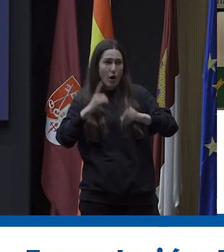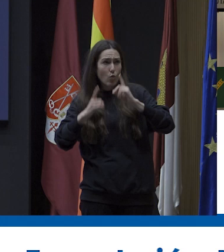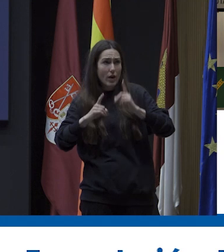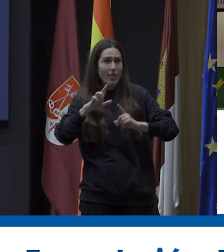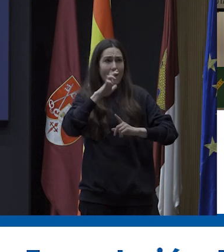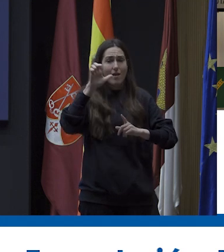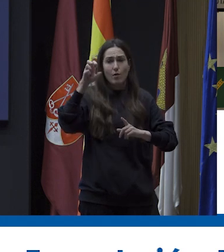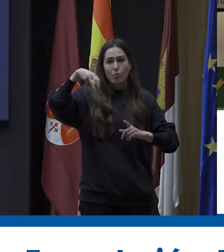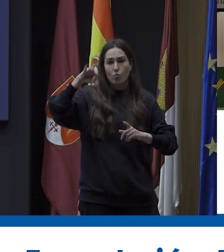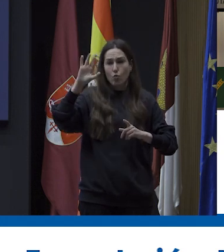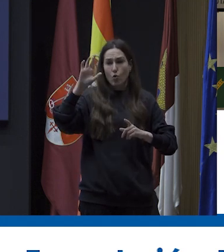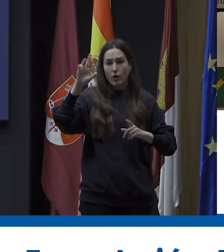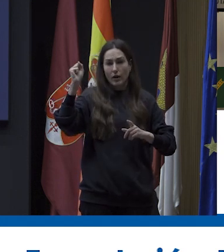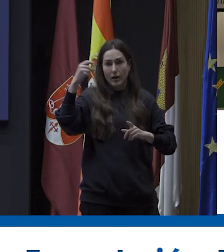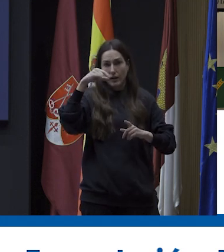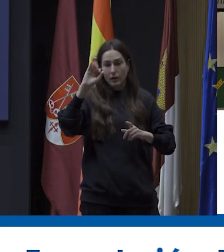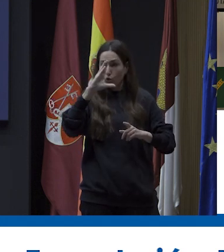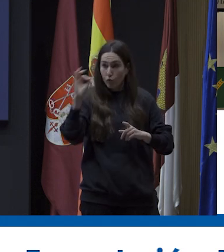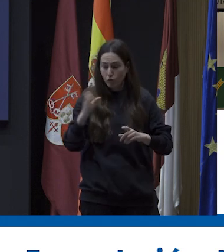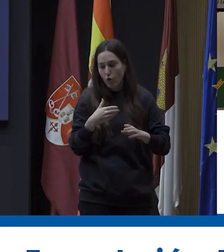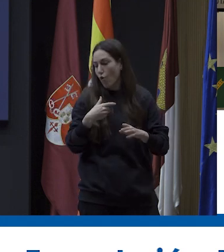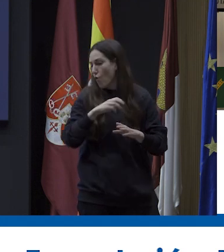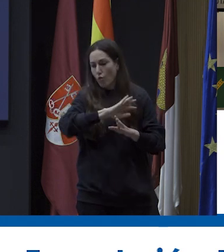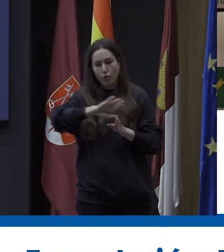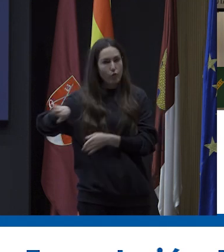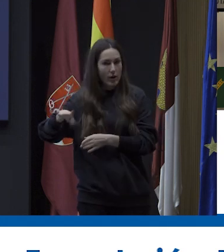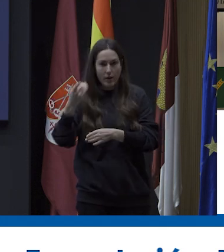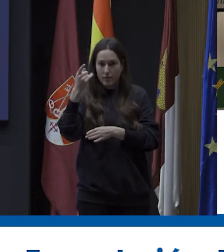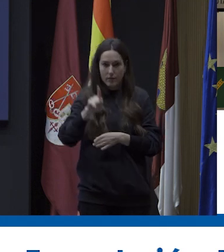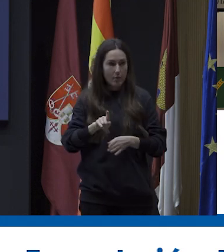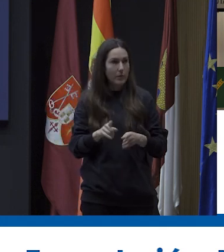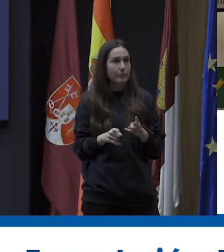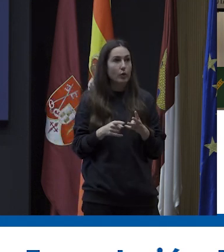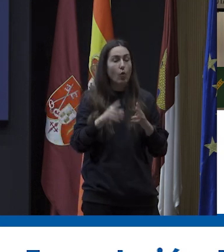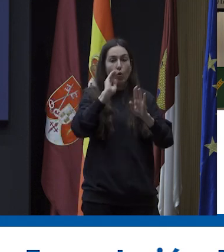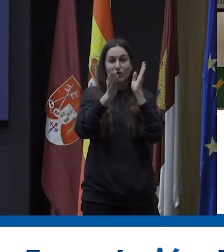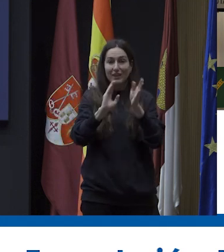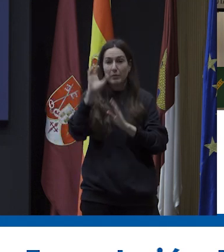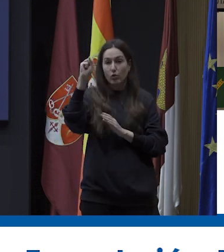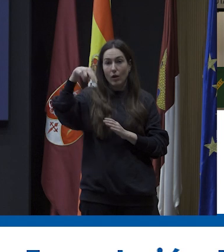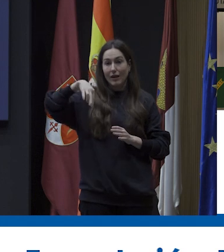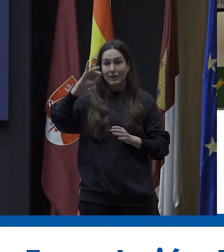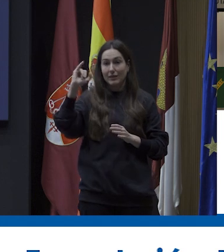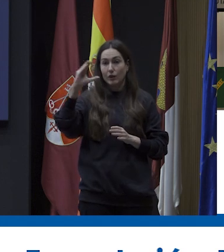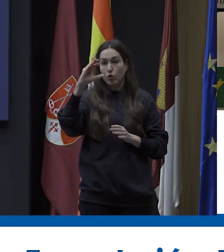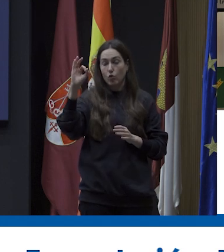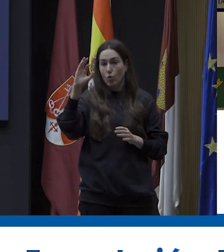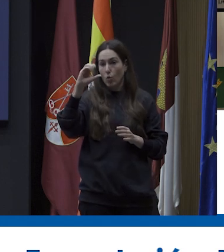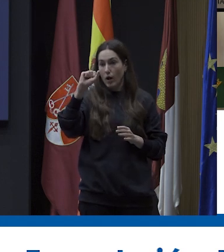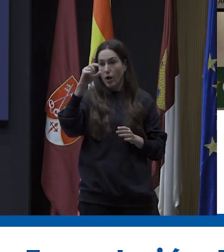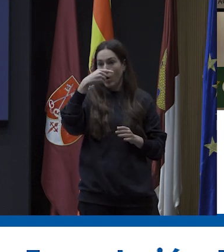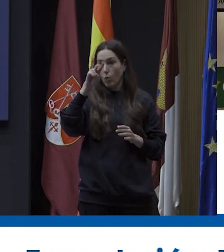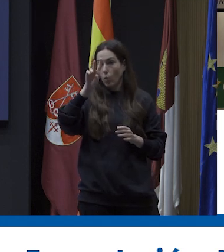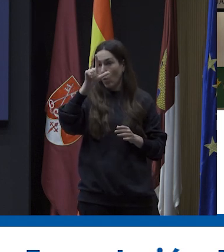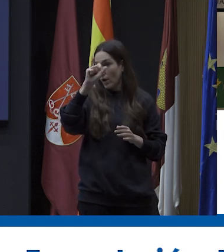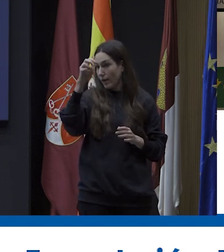una hemorragia cerebral, por ejemplo, pues lo mismo. O si estaban tomando un tratamiento anticoagulante. Entonces, no era un tratamiento que se pudiera dar a todo el